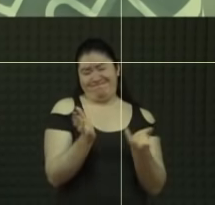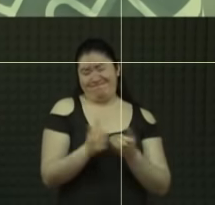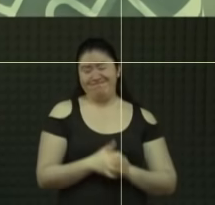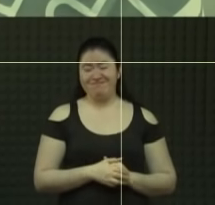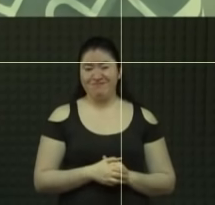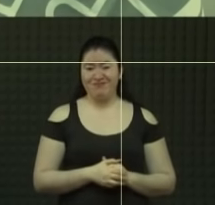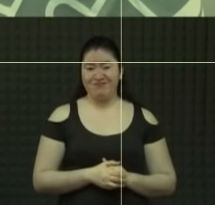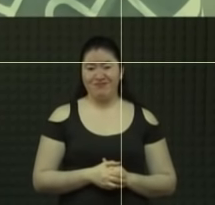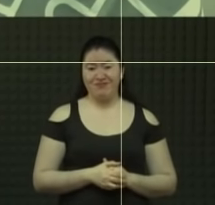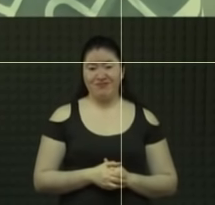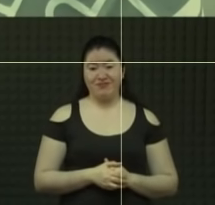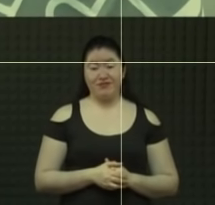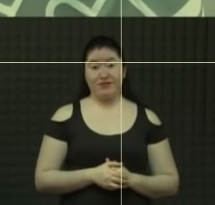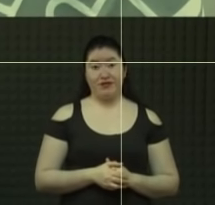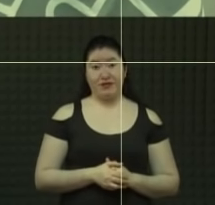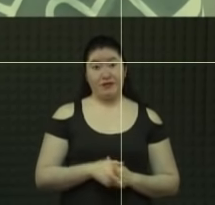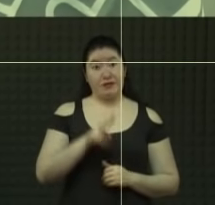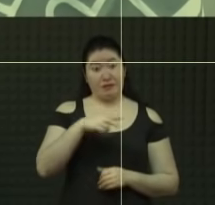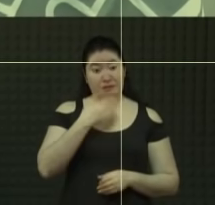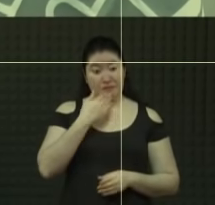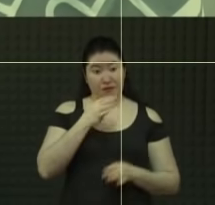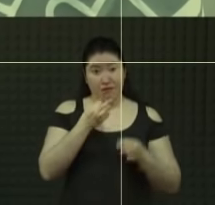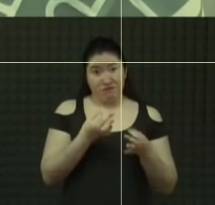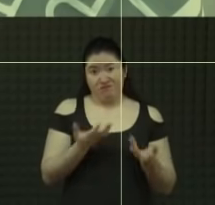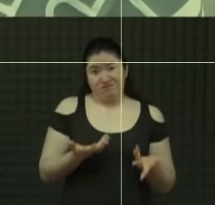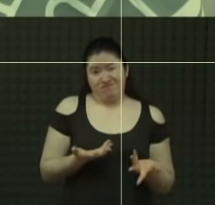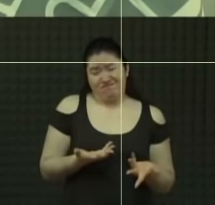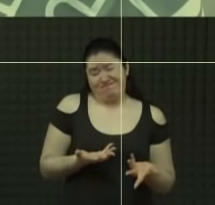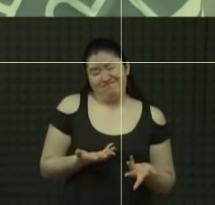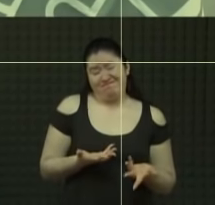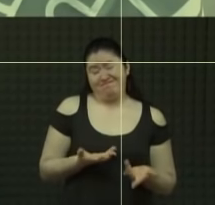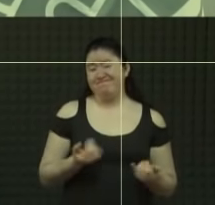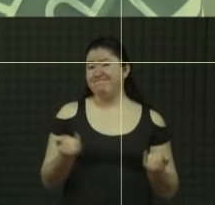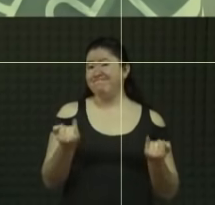no tiene ningún caso y además condeno